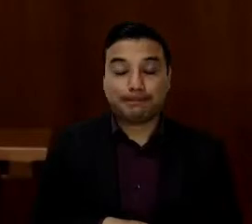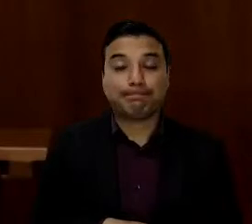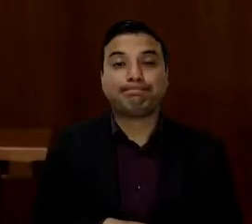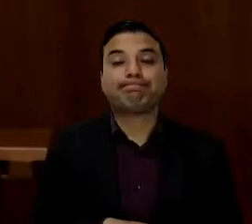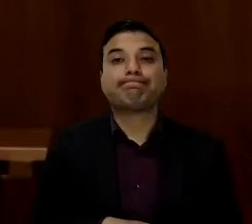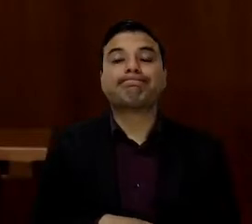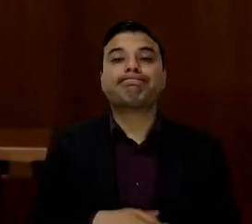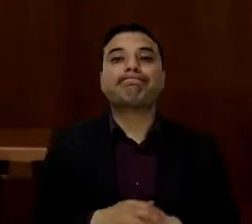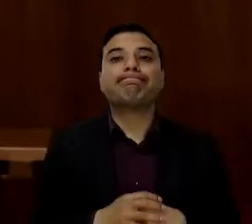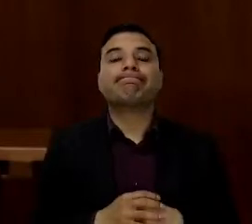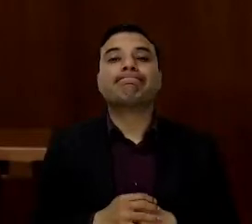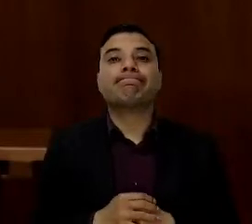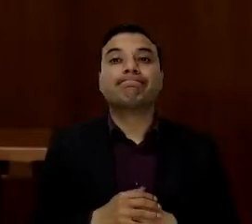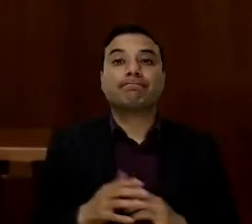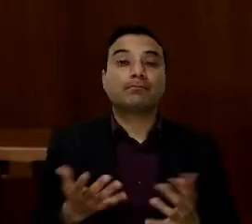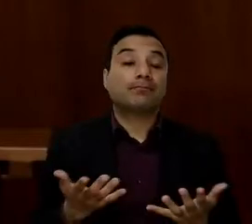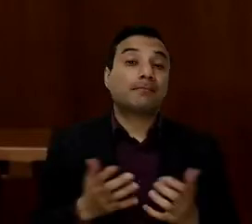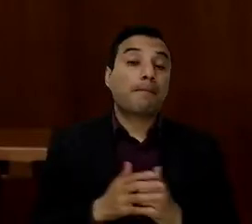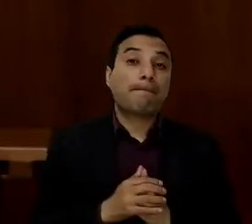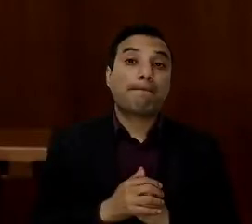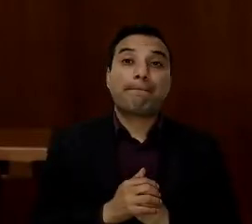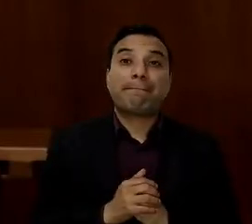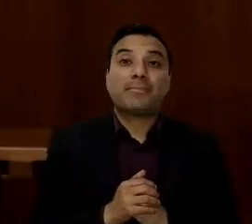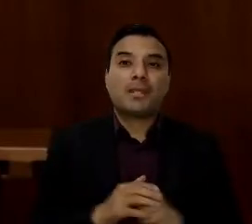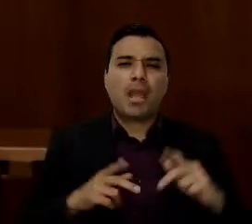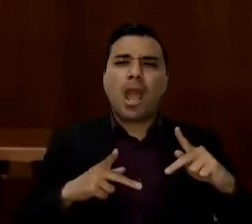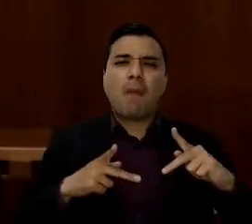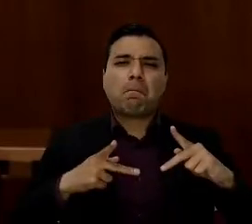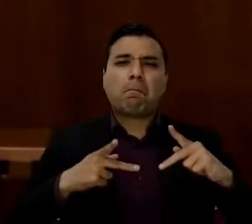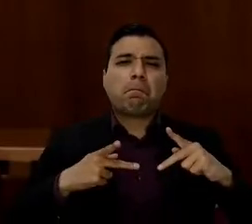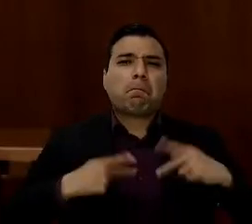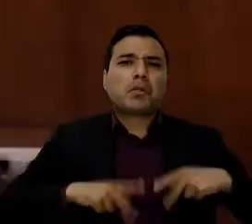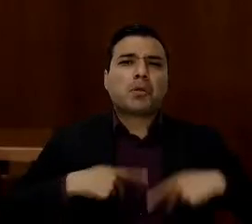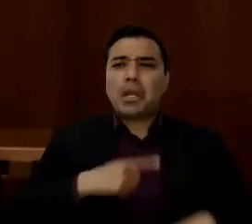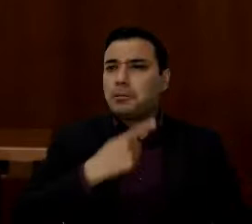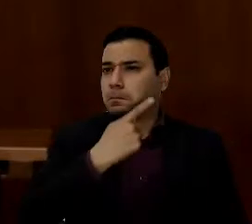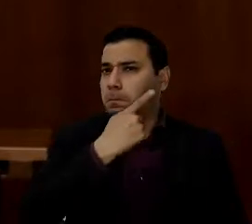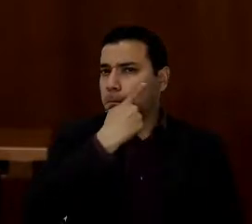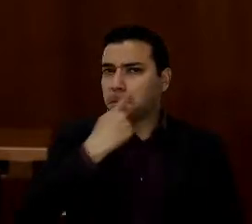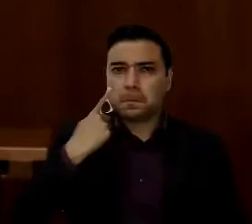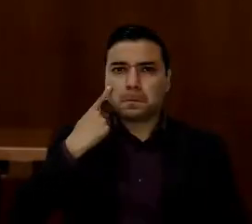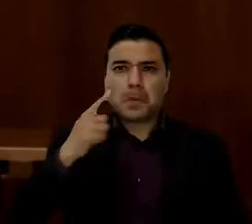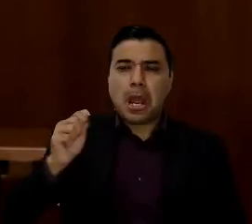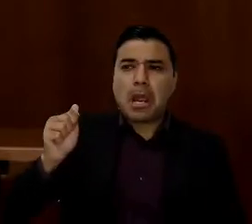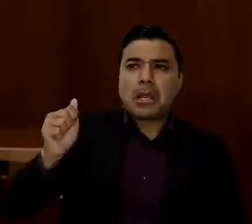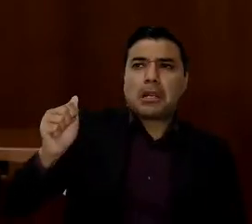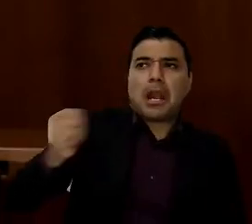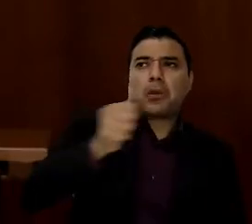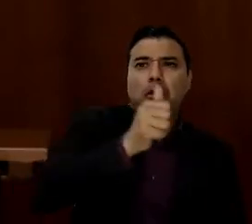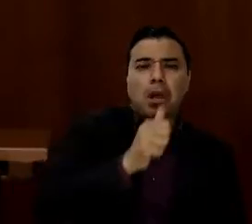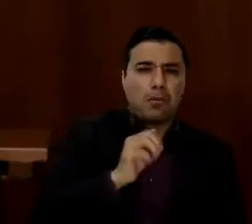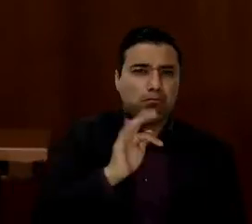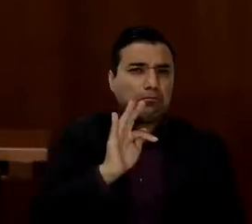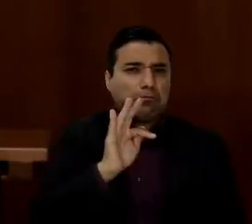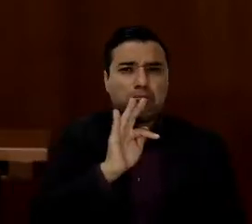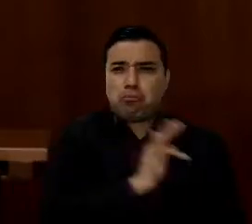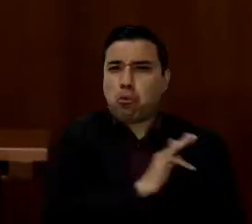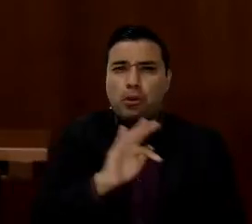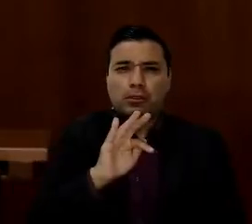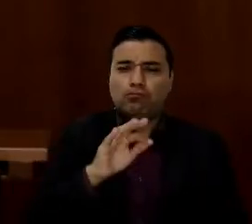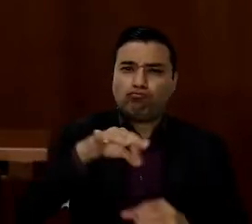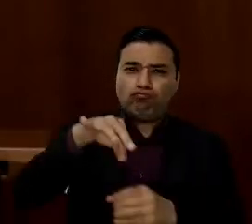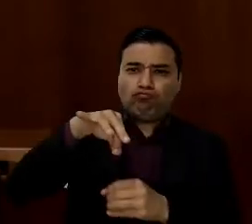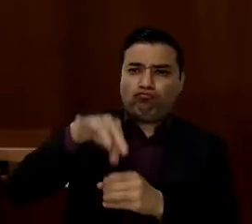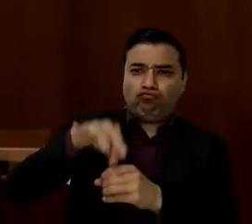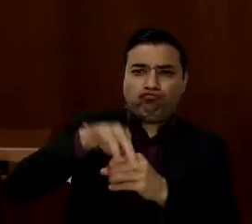verán vertidas todas y cada una de las voluntades ciudadanas en nuestro estado